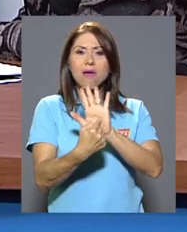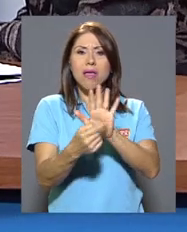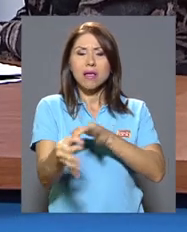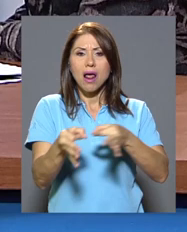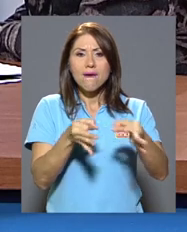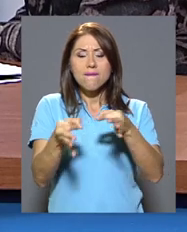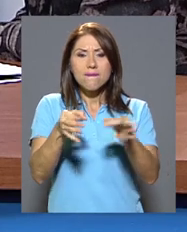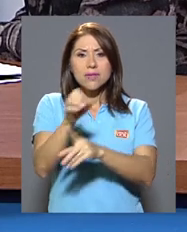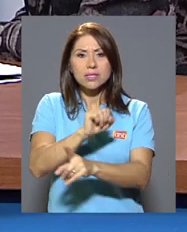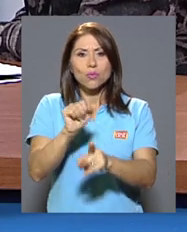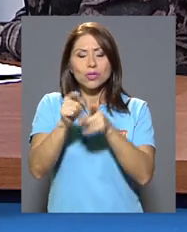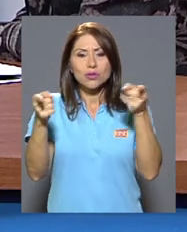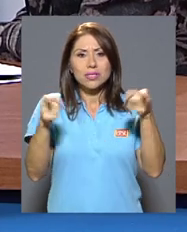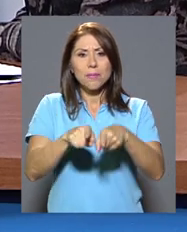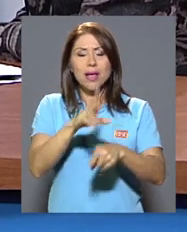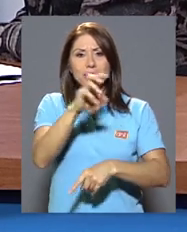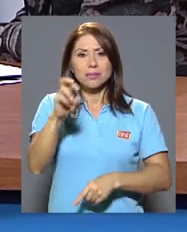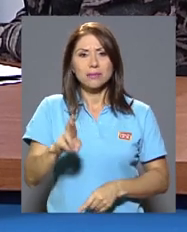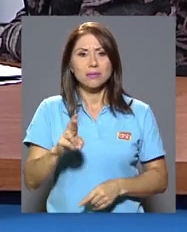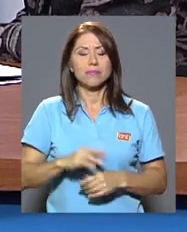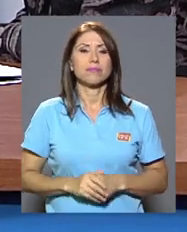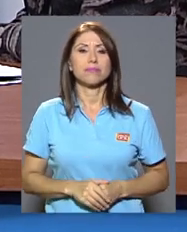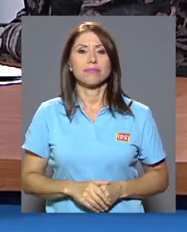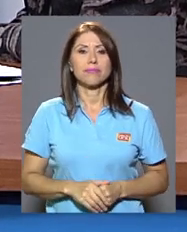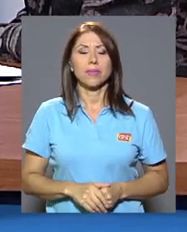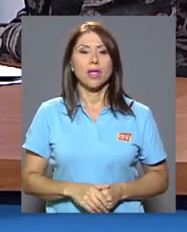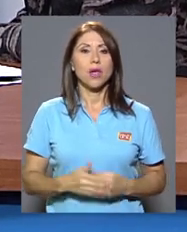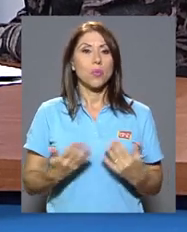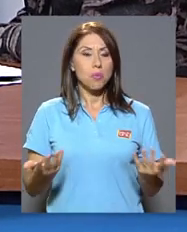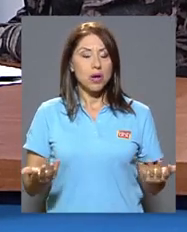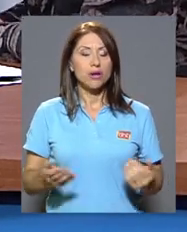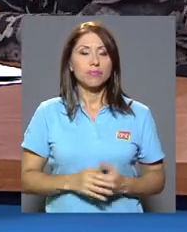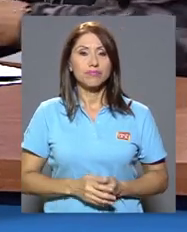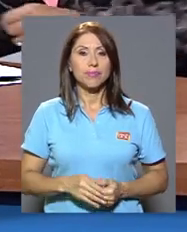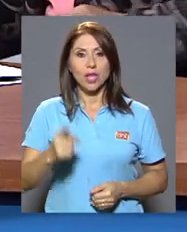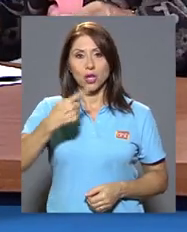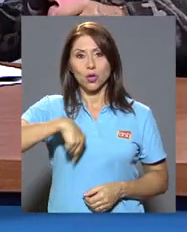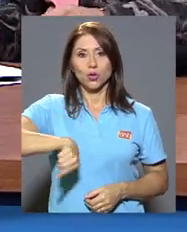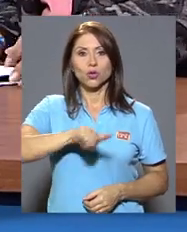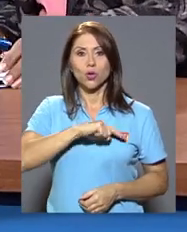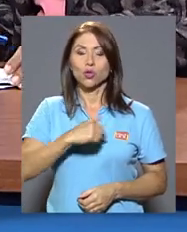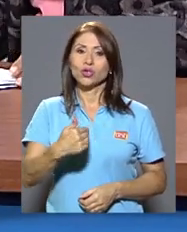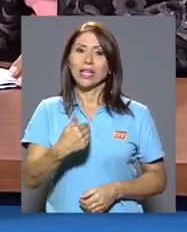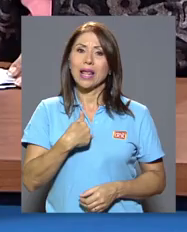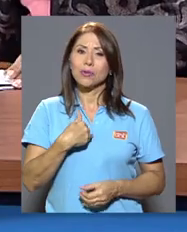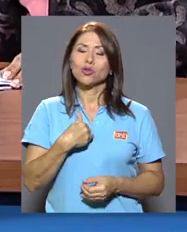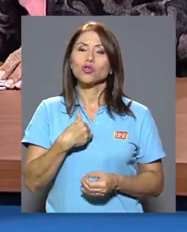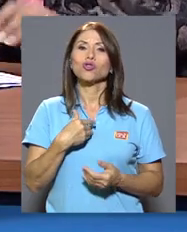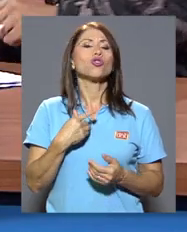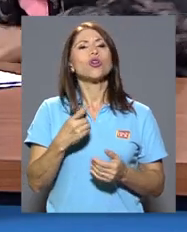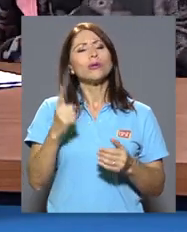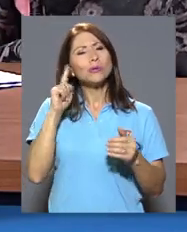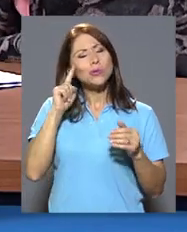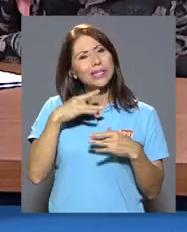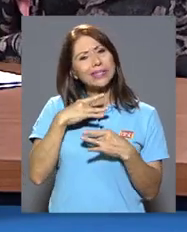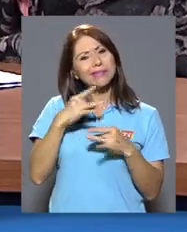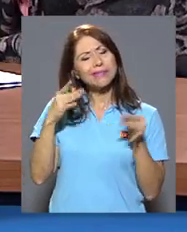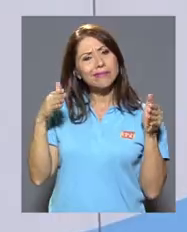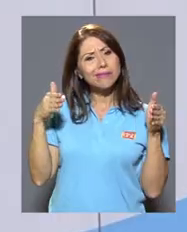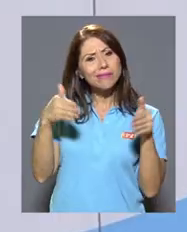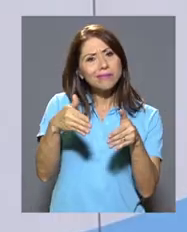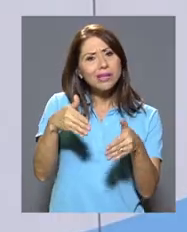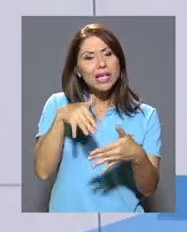situaciones que se dan en nuestro país bueno nosotros tenemos una gran debilidad en el estudio de nuestras instituciones